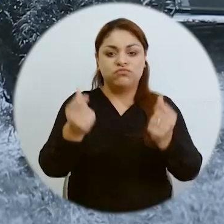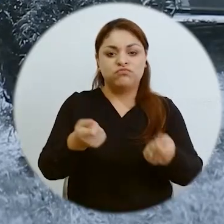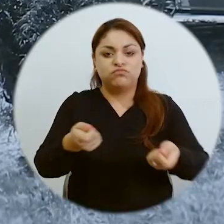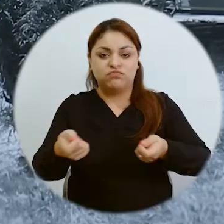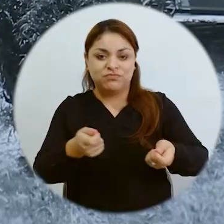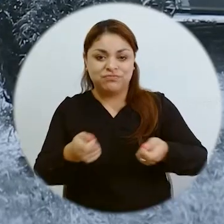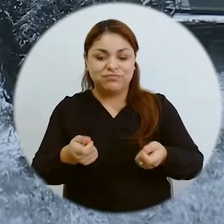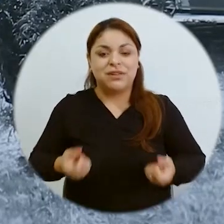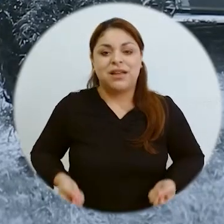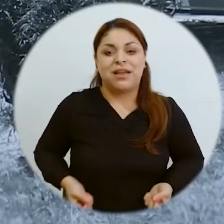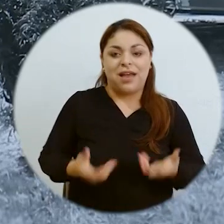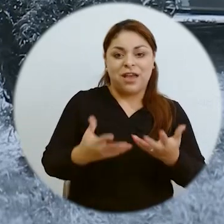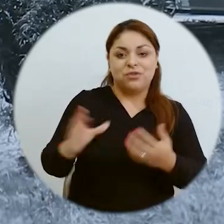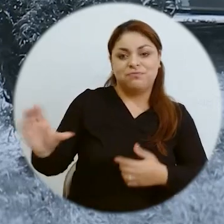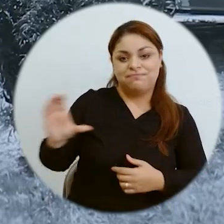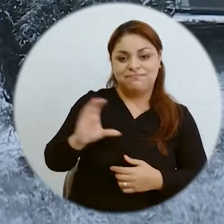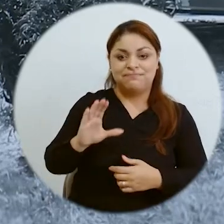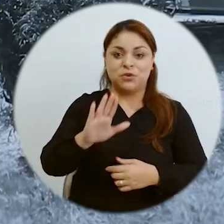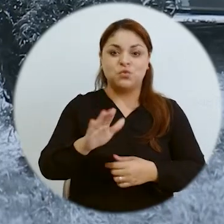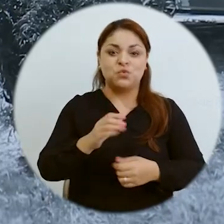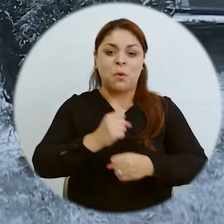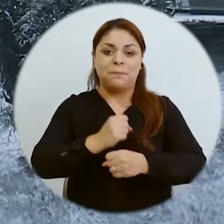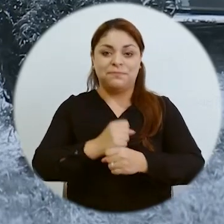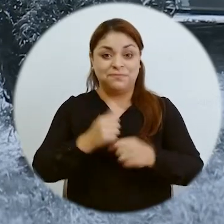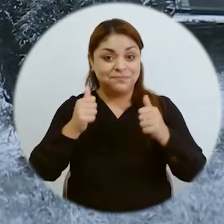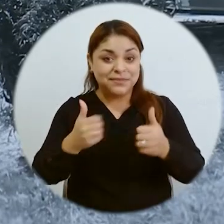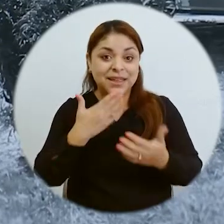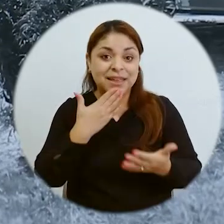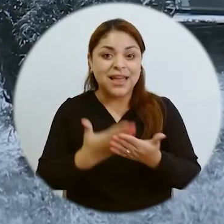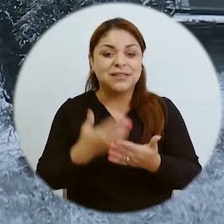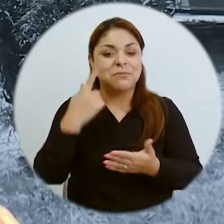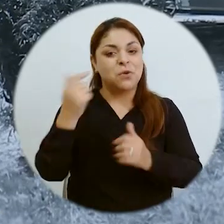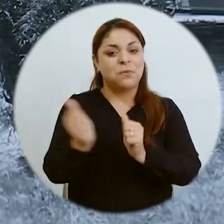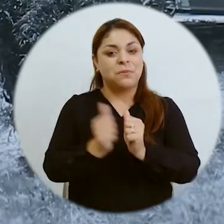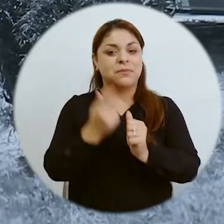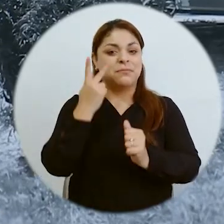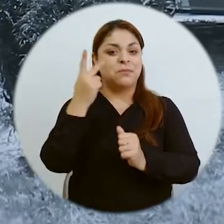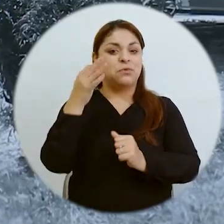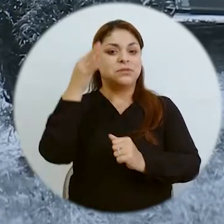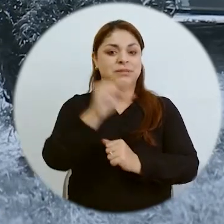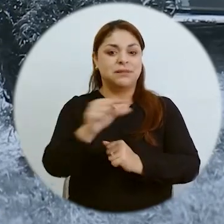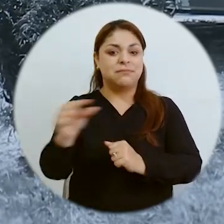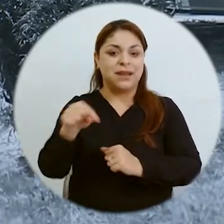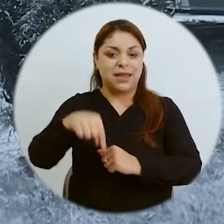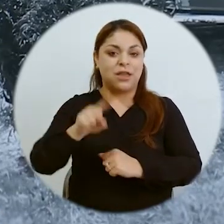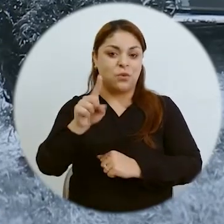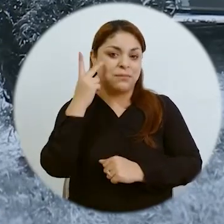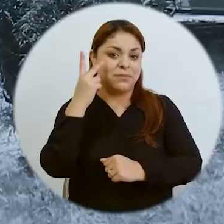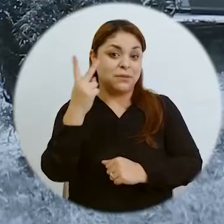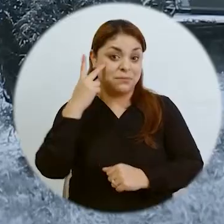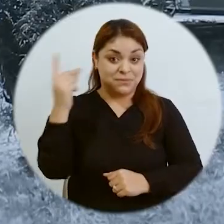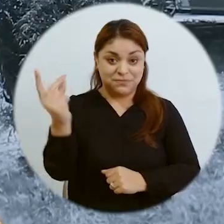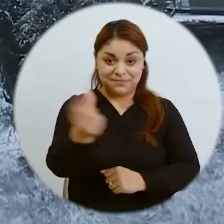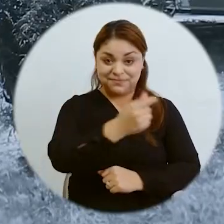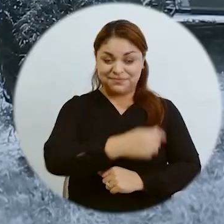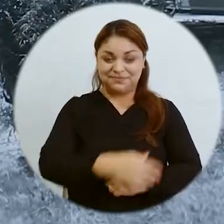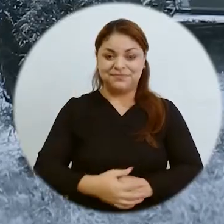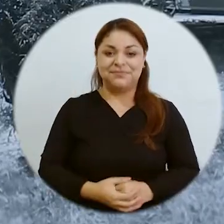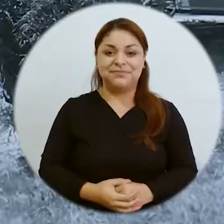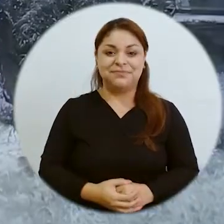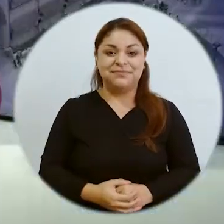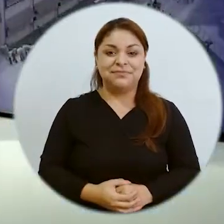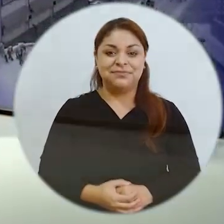www.unacomunica.una.ac.cr. También nos encuentran en nuestros perfiles en redes sociales bajo el nombre de Una Comunica, y por supuesto, pues consulte con su asesor financiero cómo